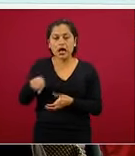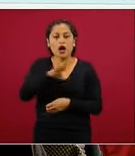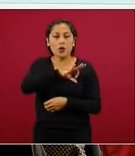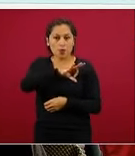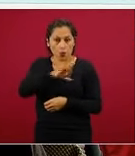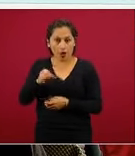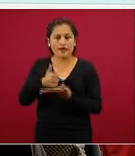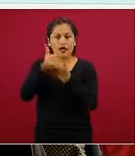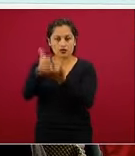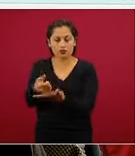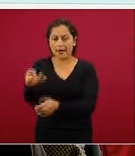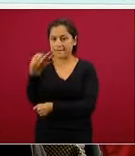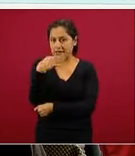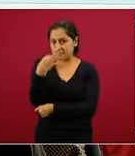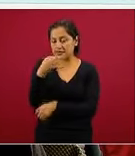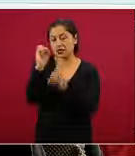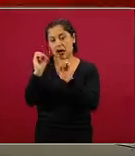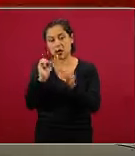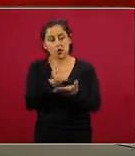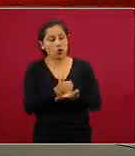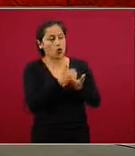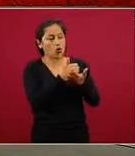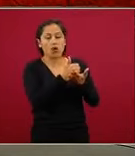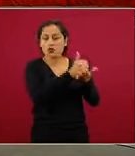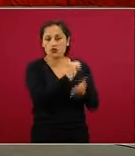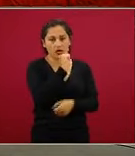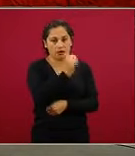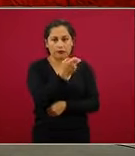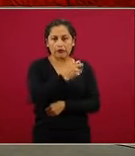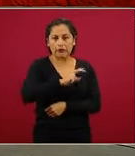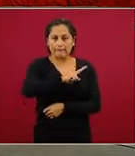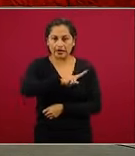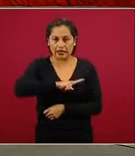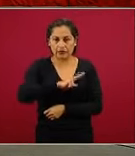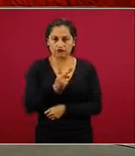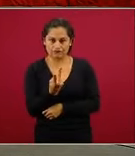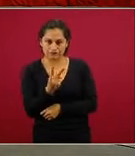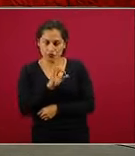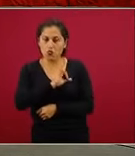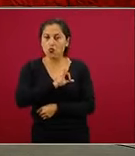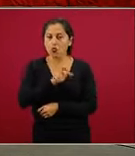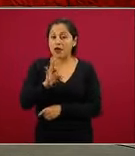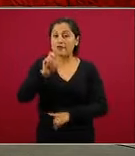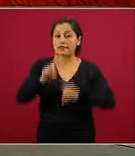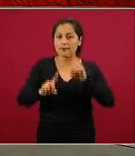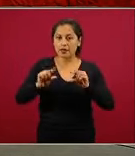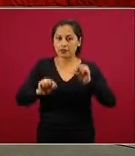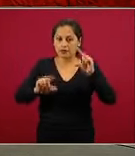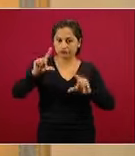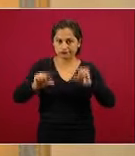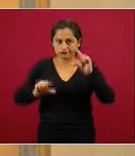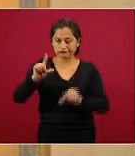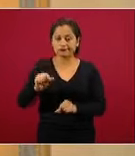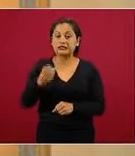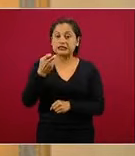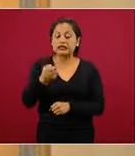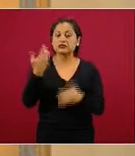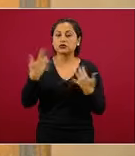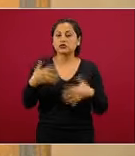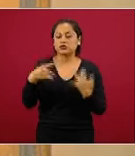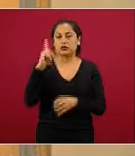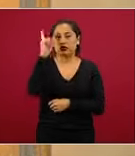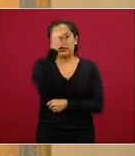un toxicón, puede ser un veneno. Y en ese sentido la utilización de la sustancia es crítica para